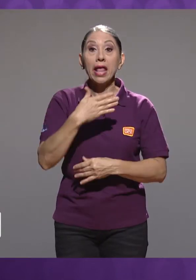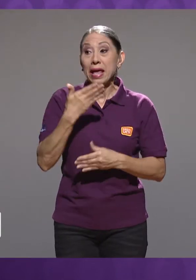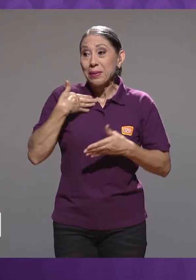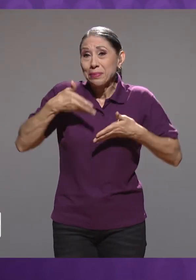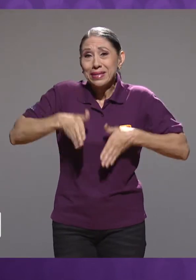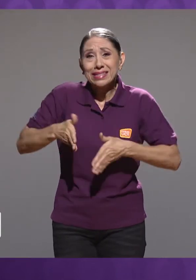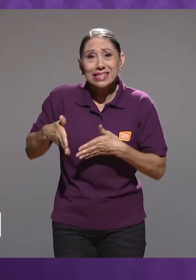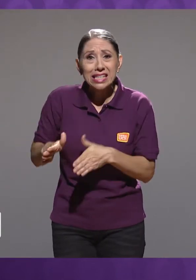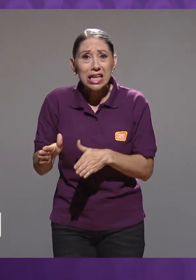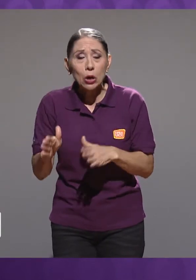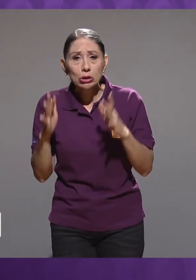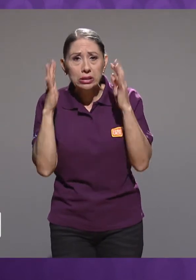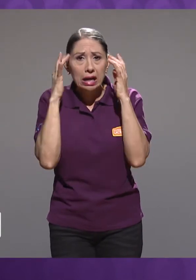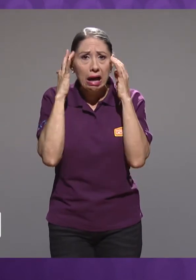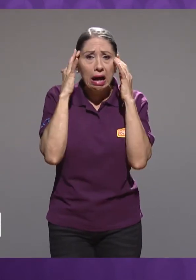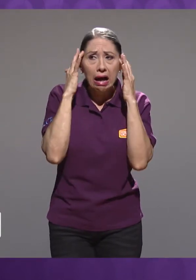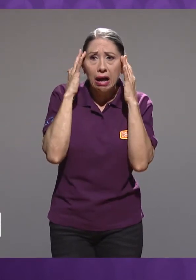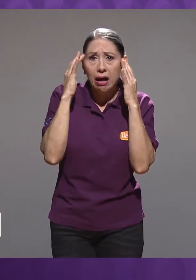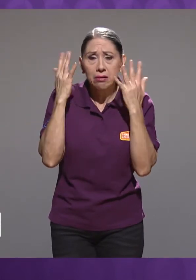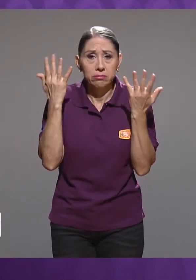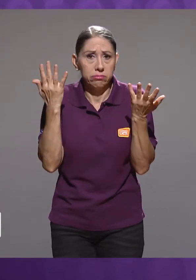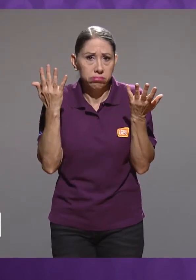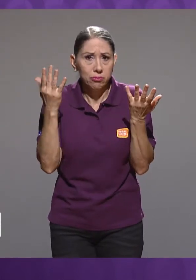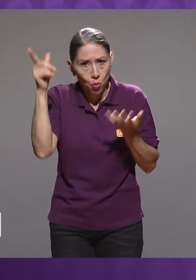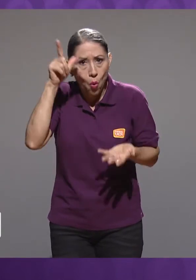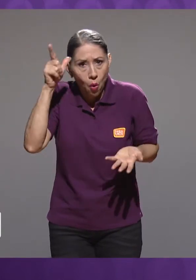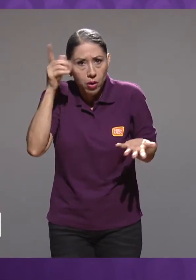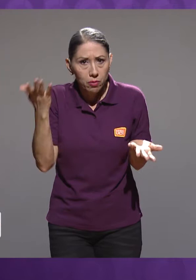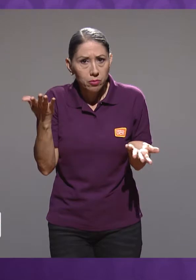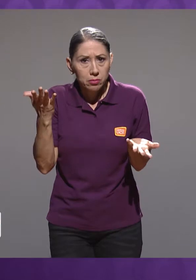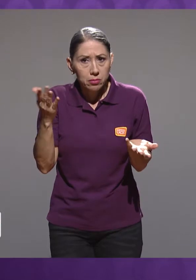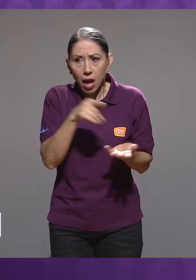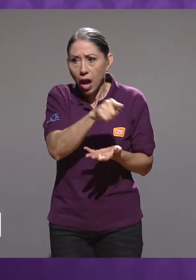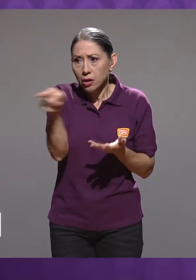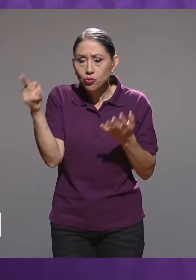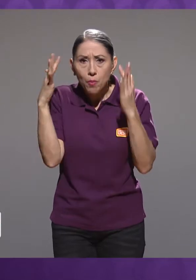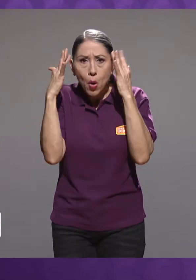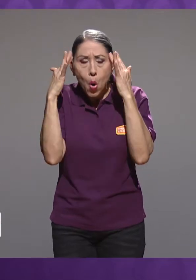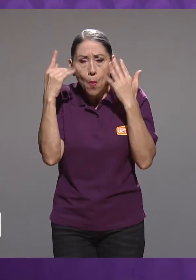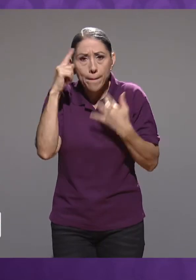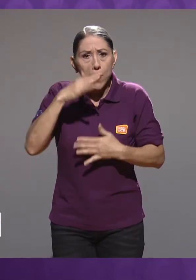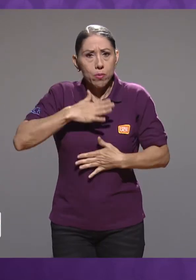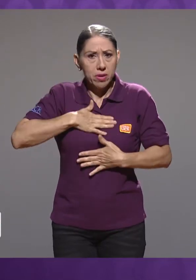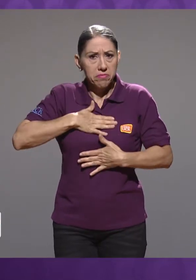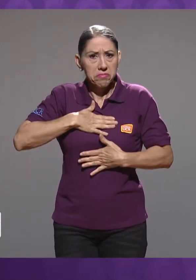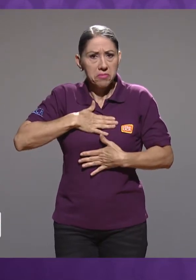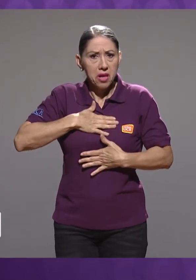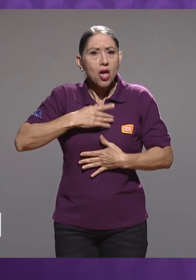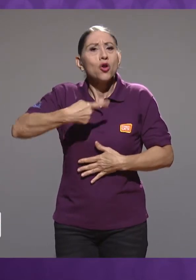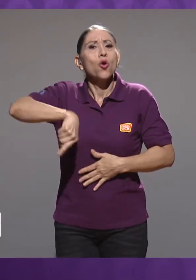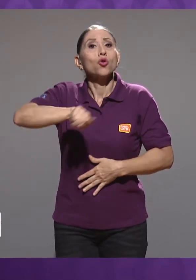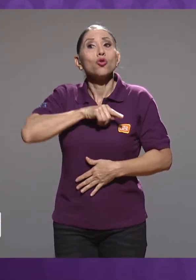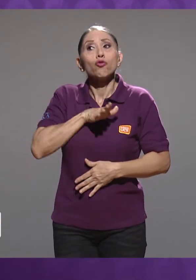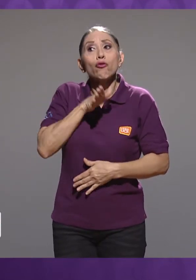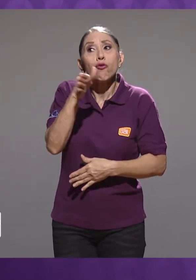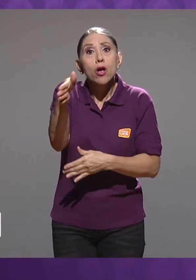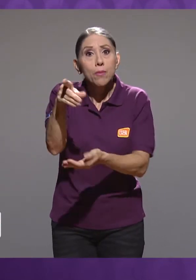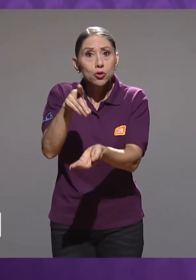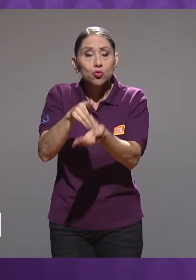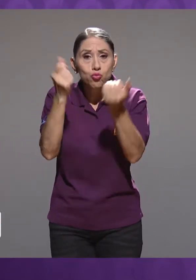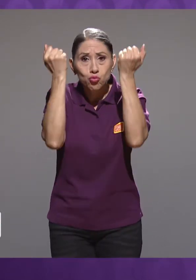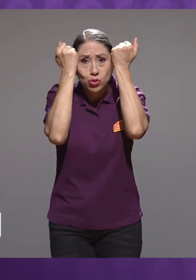y mis hijos estaban muy preocupados, por supuesto, y fuimos varias veces al